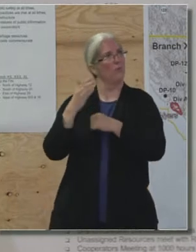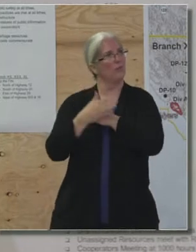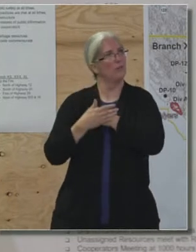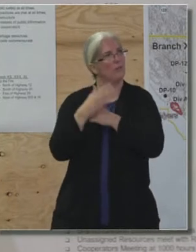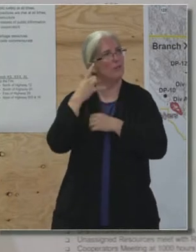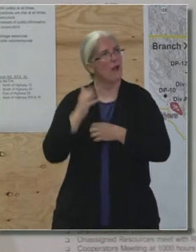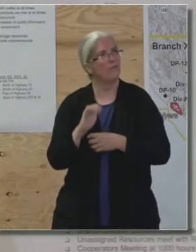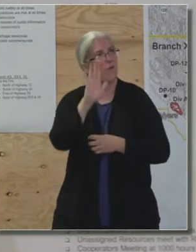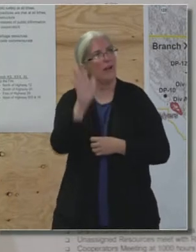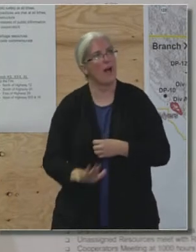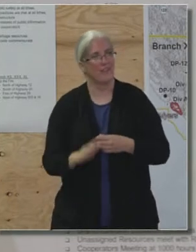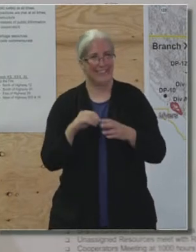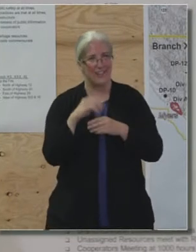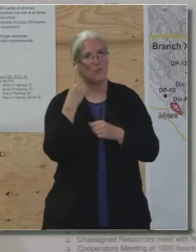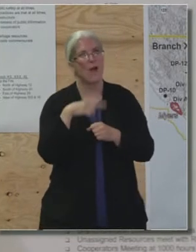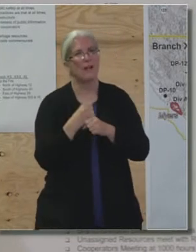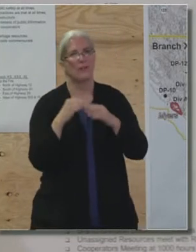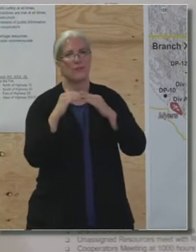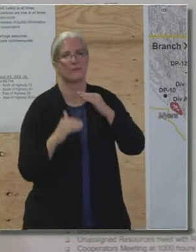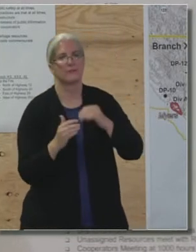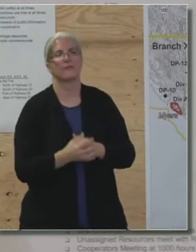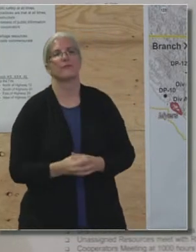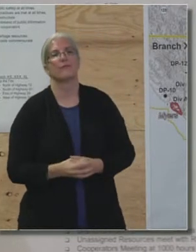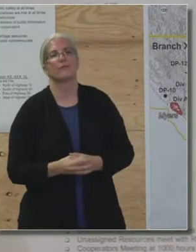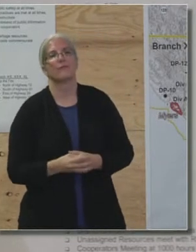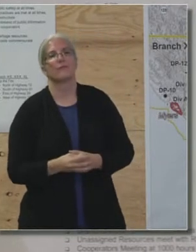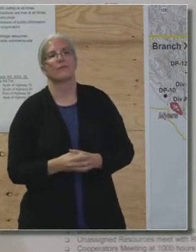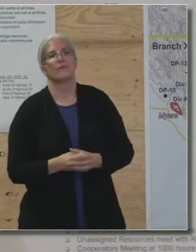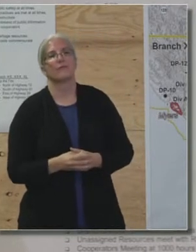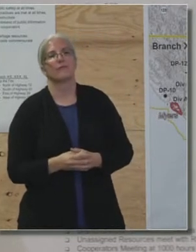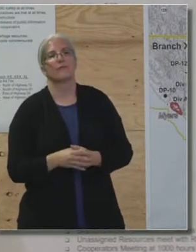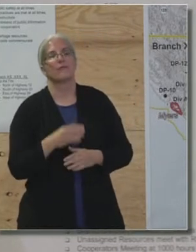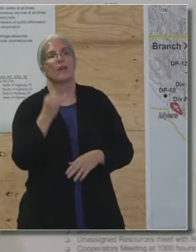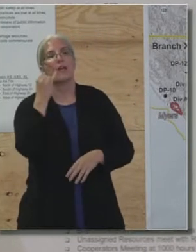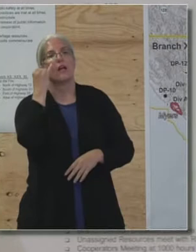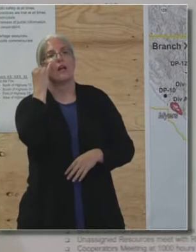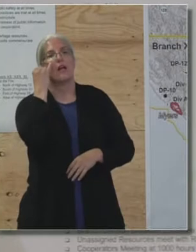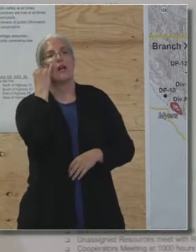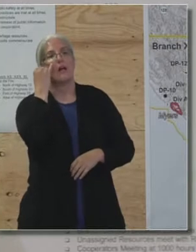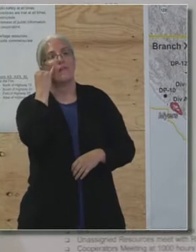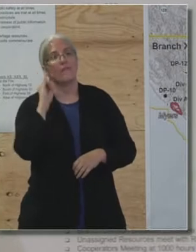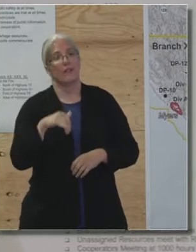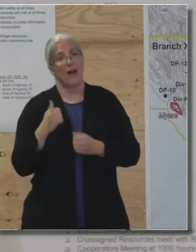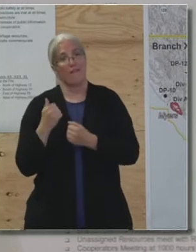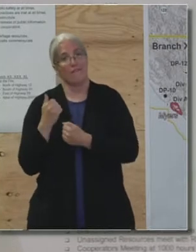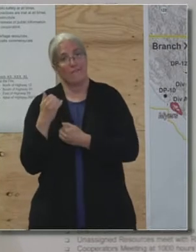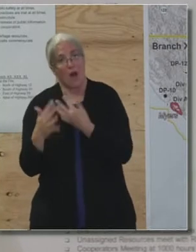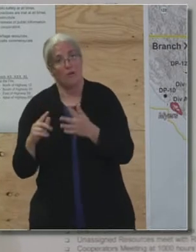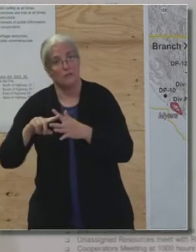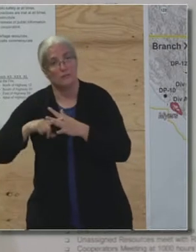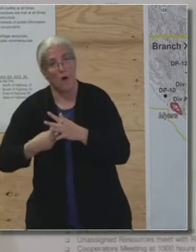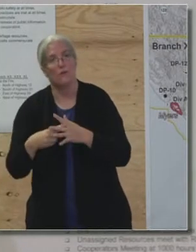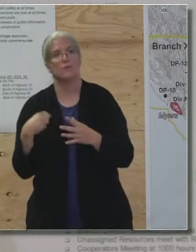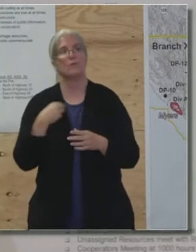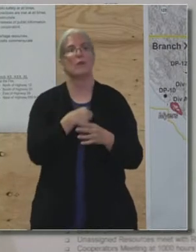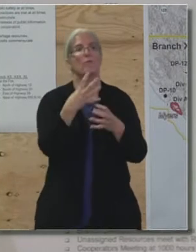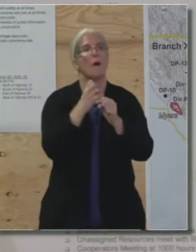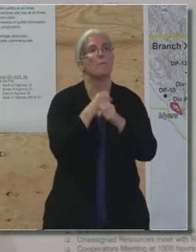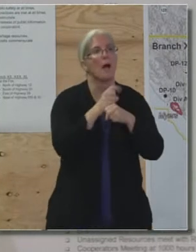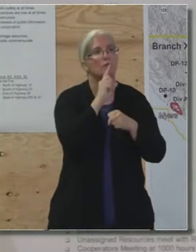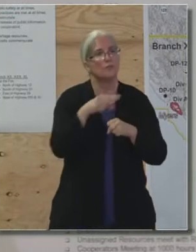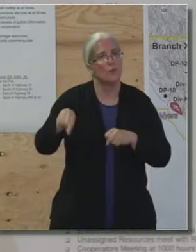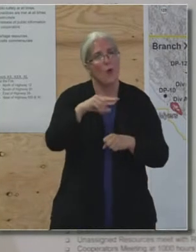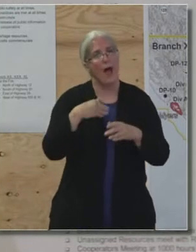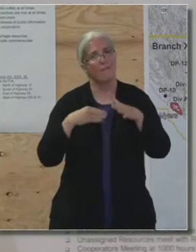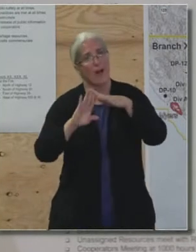prevenir el provocar incendios de maleza seca tenga un plan de evacuación tenga un equipo de